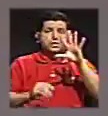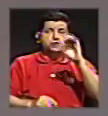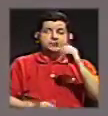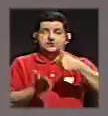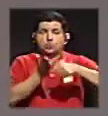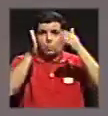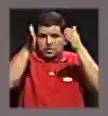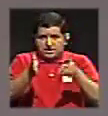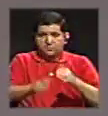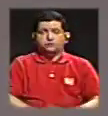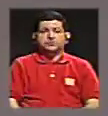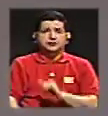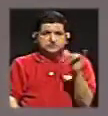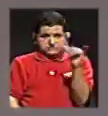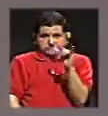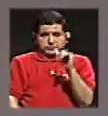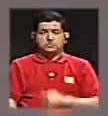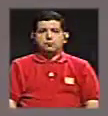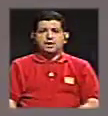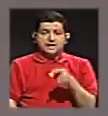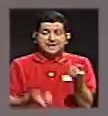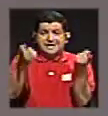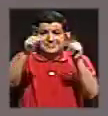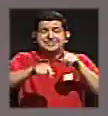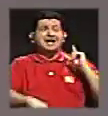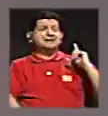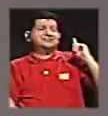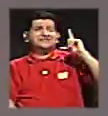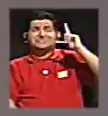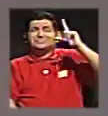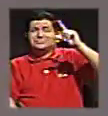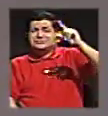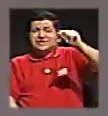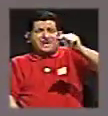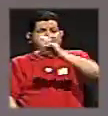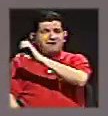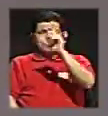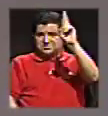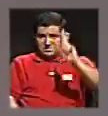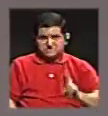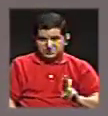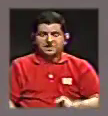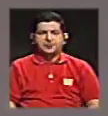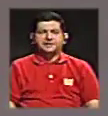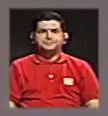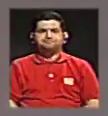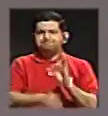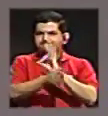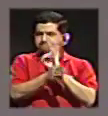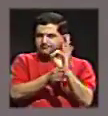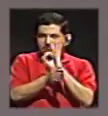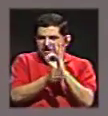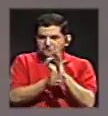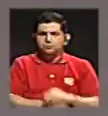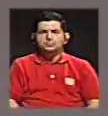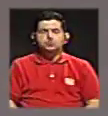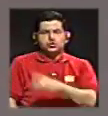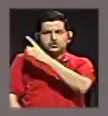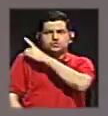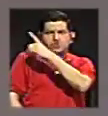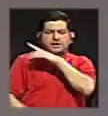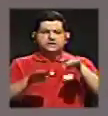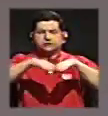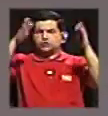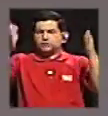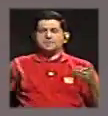electores y además estén eh lejanos de de Costa Rica eh las funciones de de dirección de la